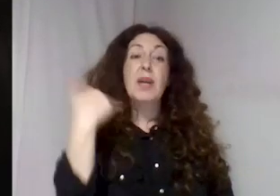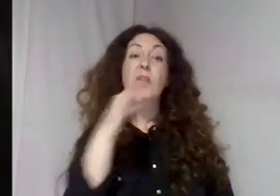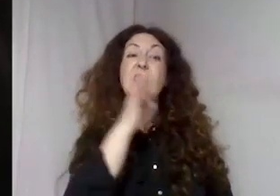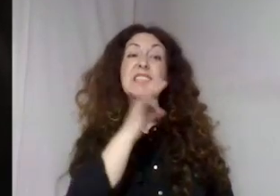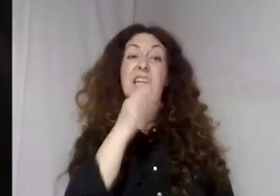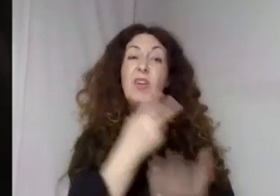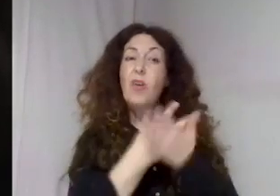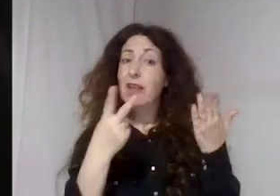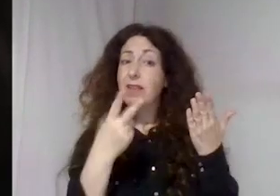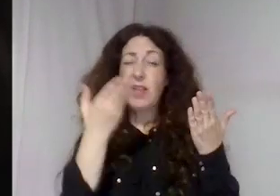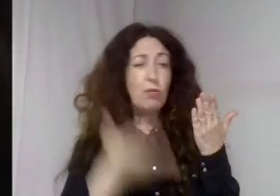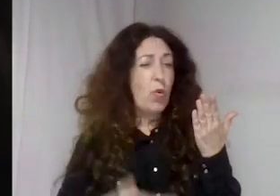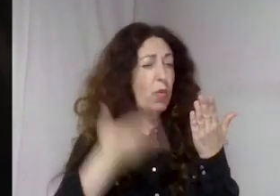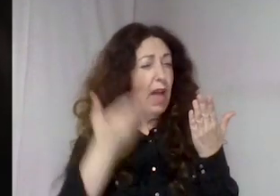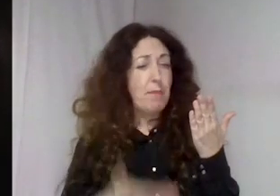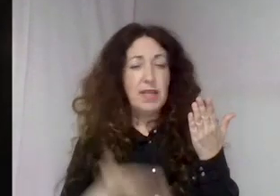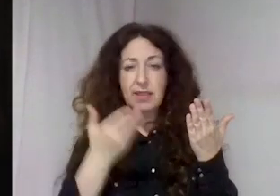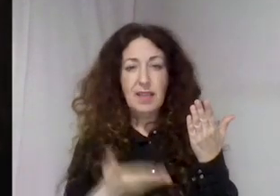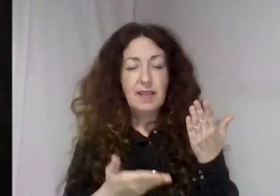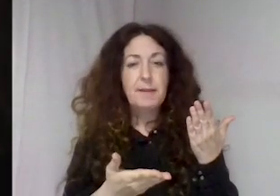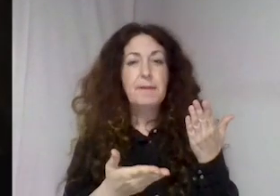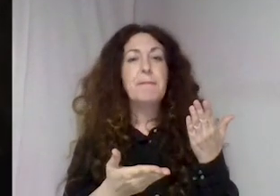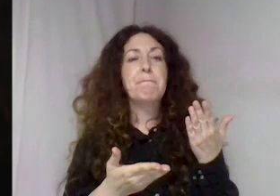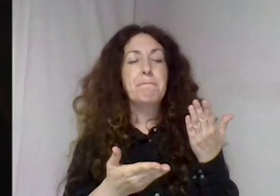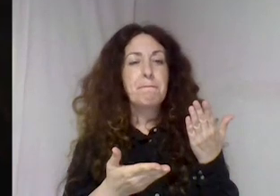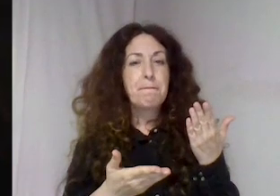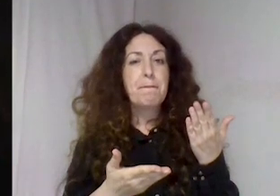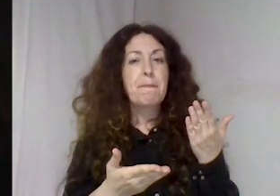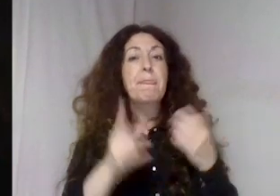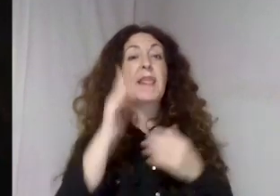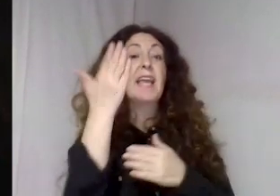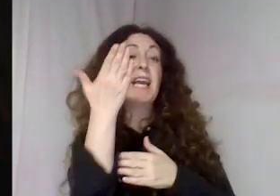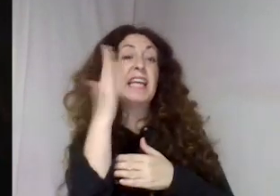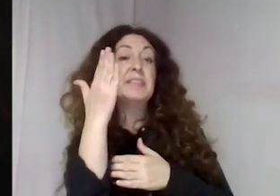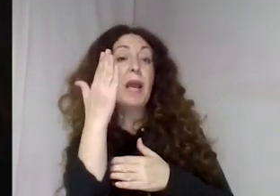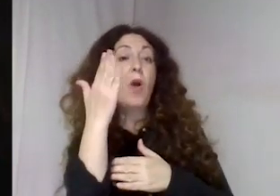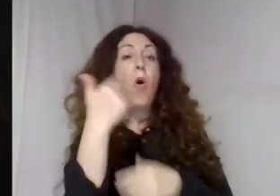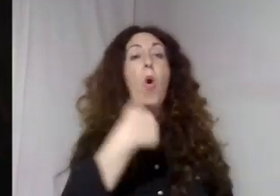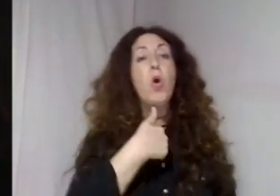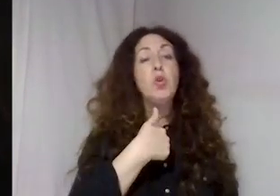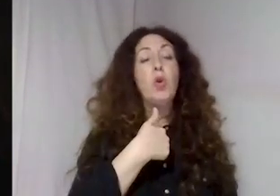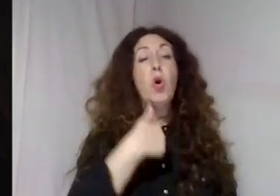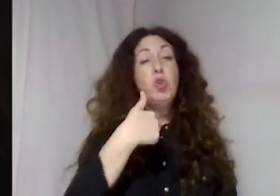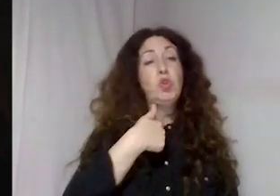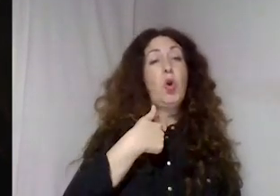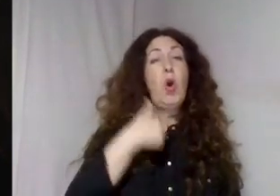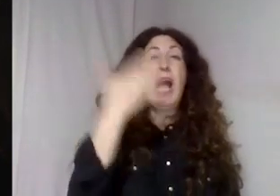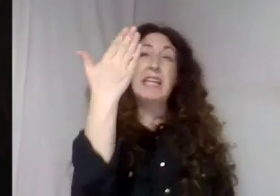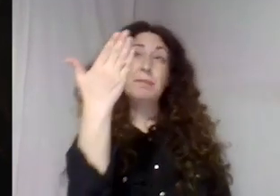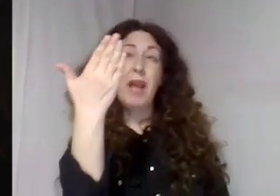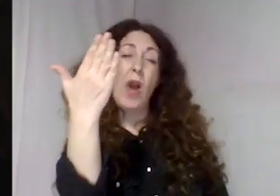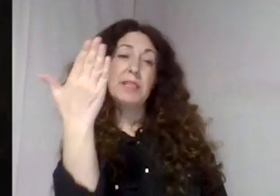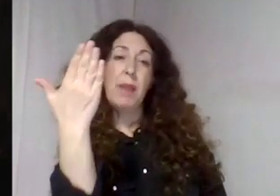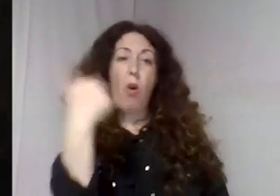el espejo, ¿no? Tú has hablado del espejo y tú también, porque es muy bonito, porque claro, el espejo en el siglo XVII es fundamental y se ha discutido